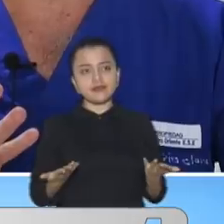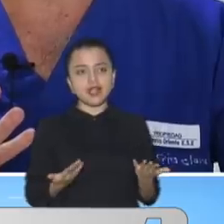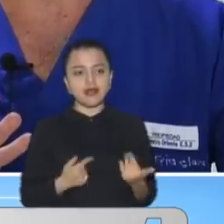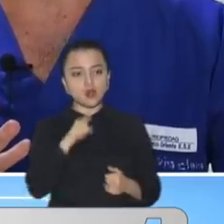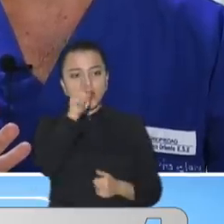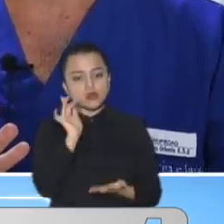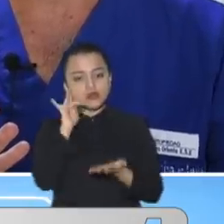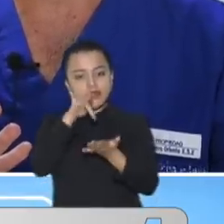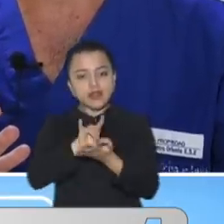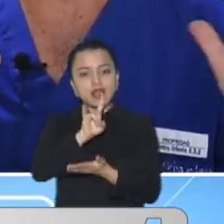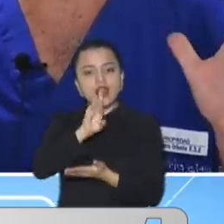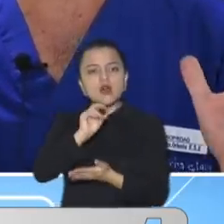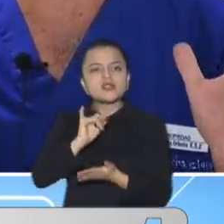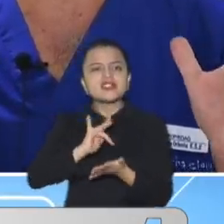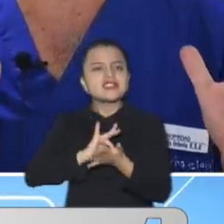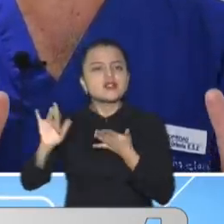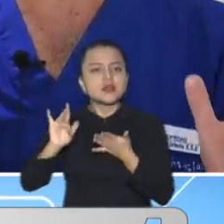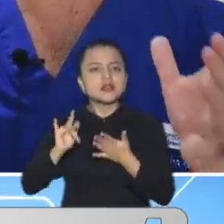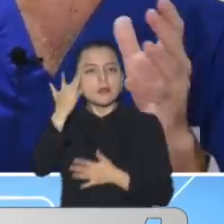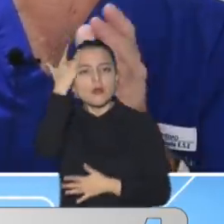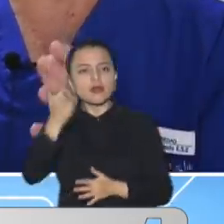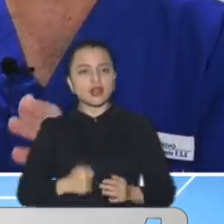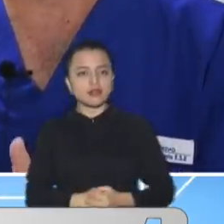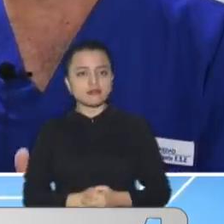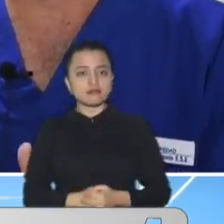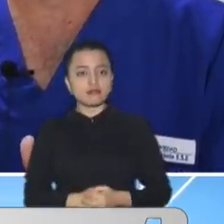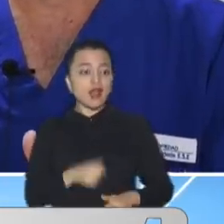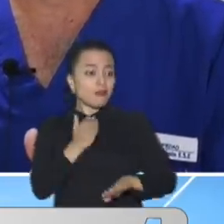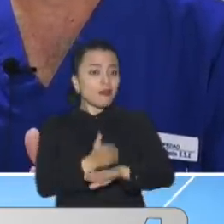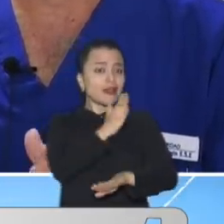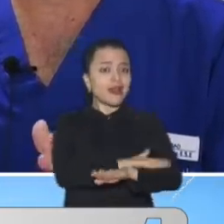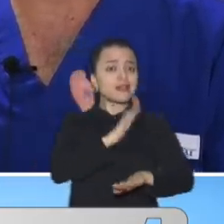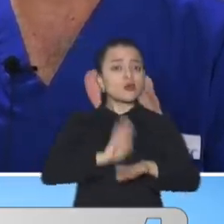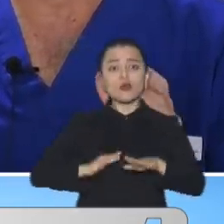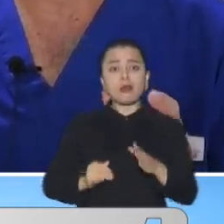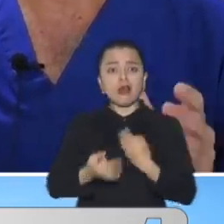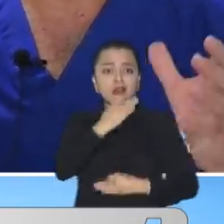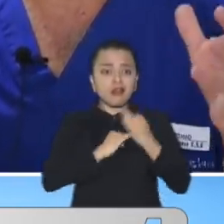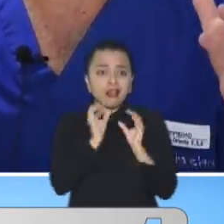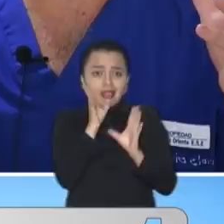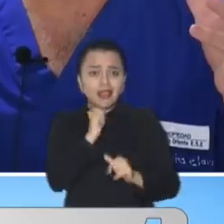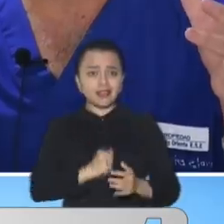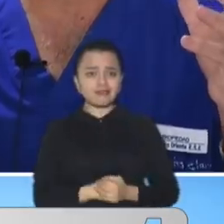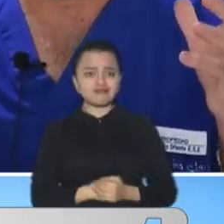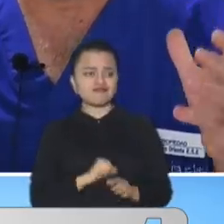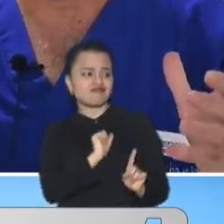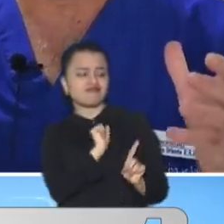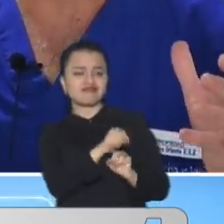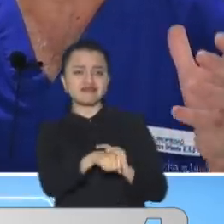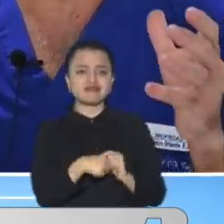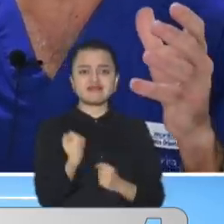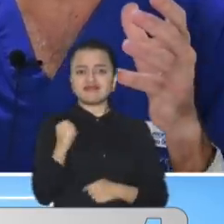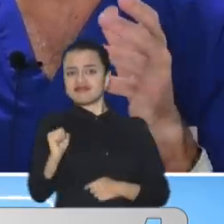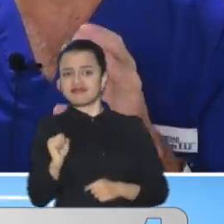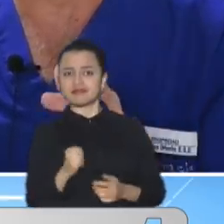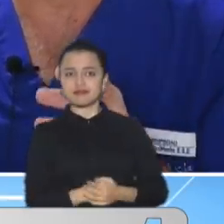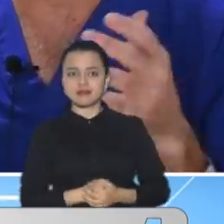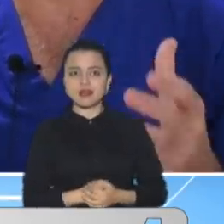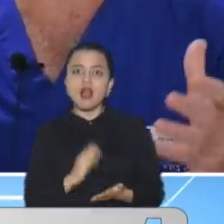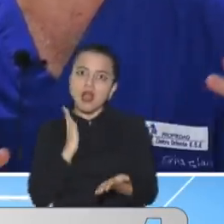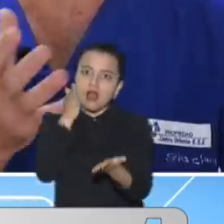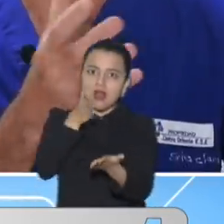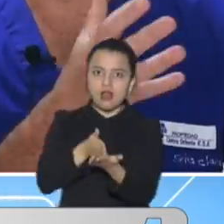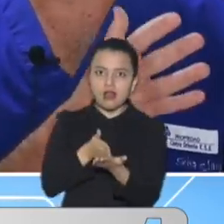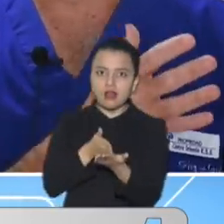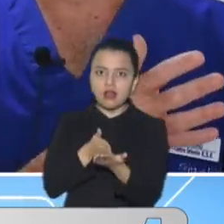de la gravedad, al cual podemos llegar todos. Es decir, la responsabilidad en gran porcentaje de